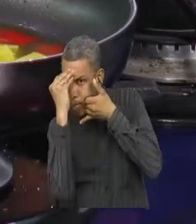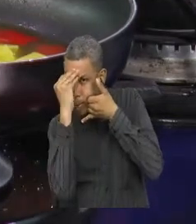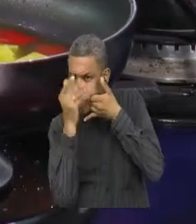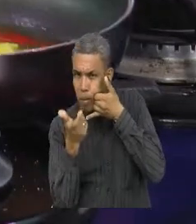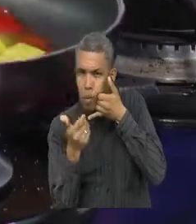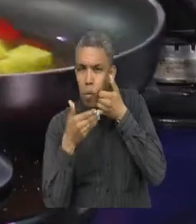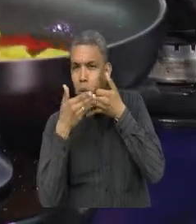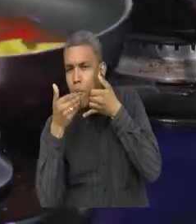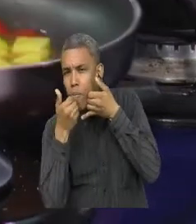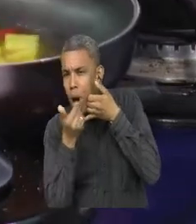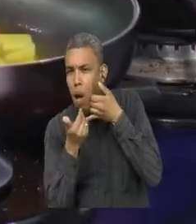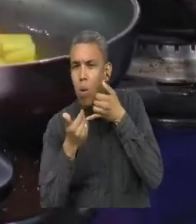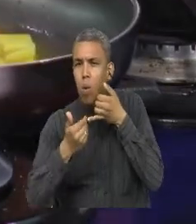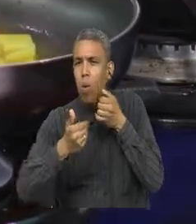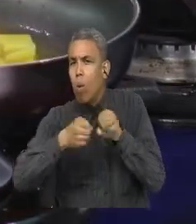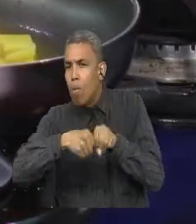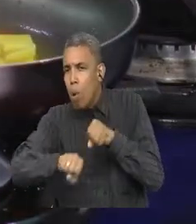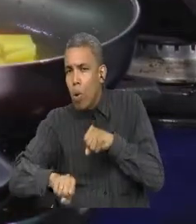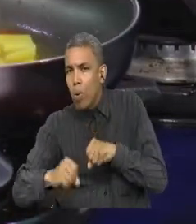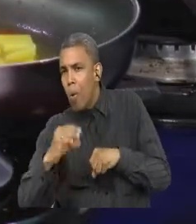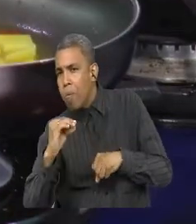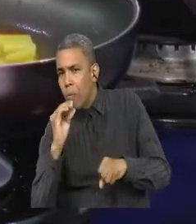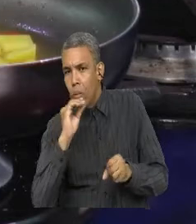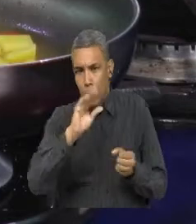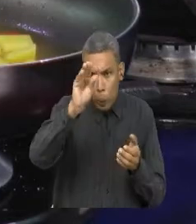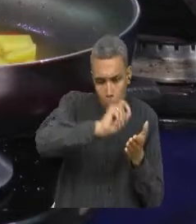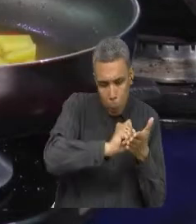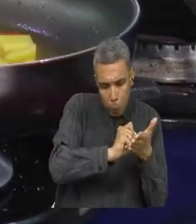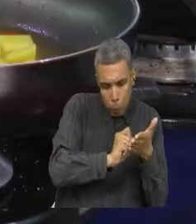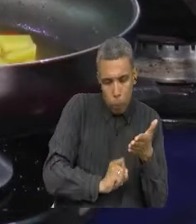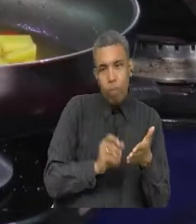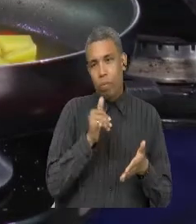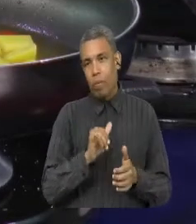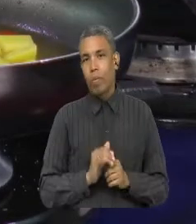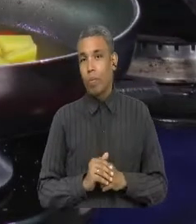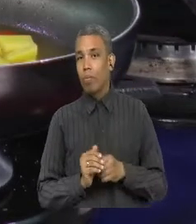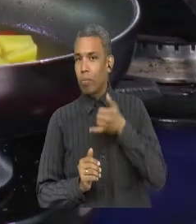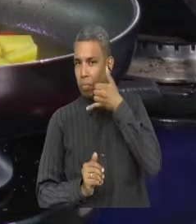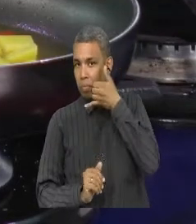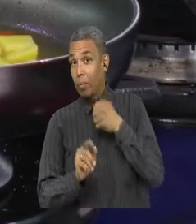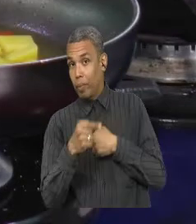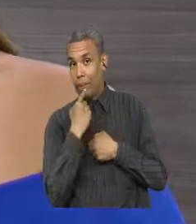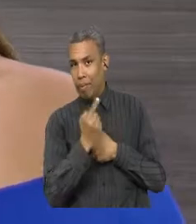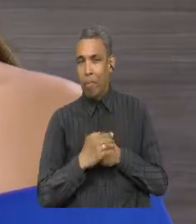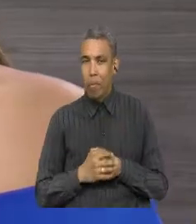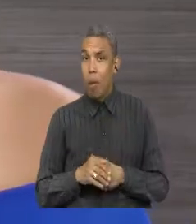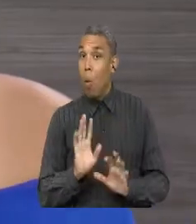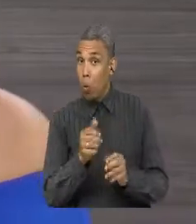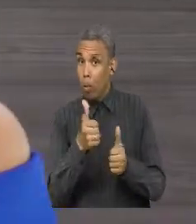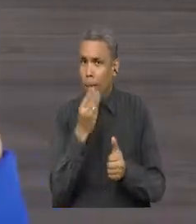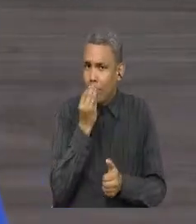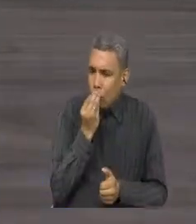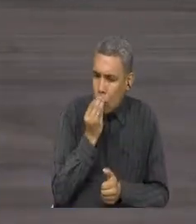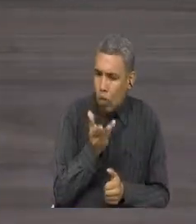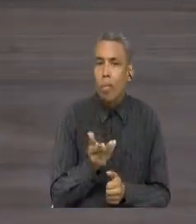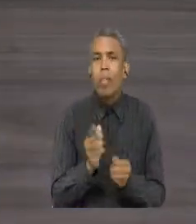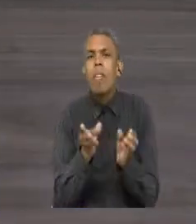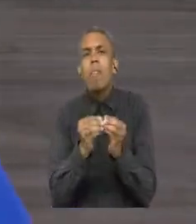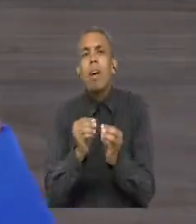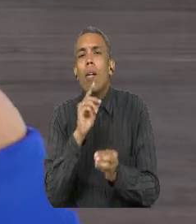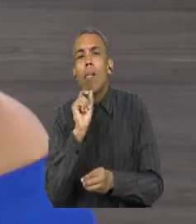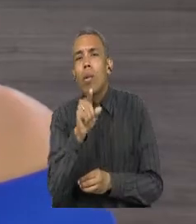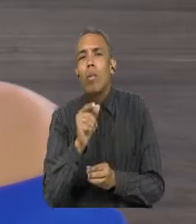el proceso para que esta pechuguita grillé quede de la mejor manera y por supuesto completamente deliciosa. Mi vida, ¿qué es lo que más te gusta de A Pedir